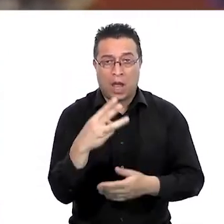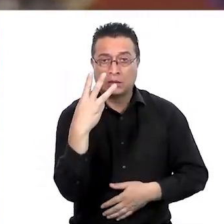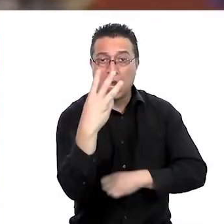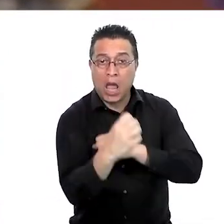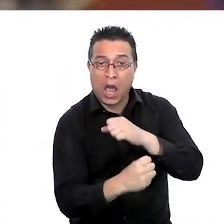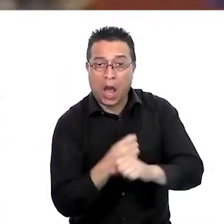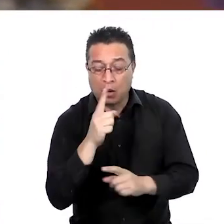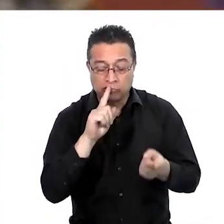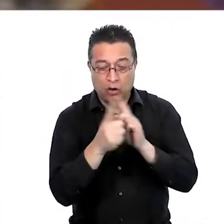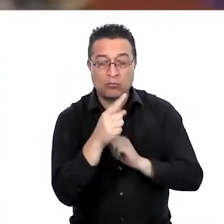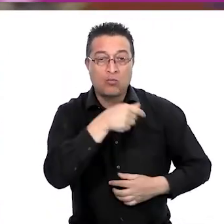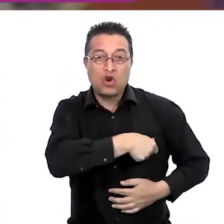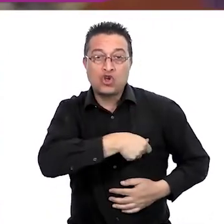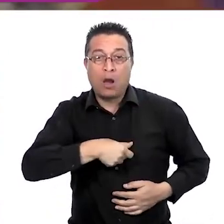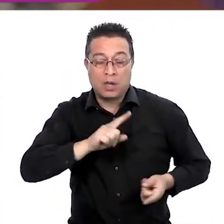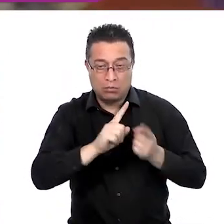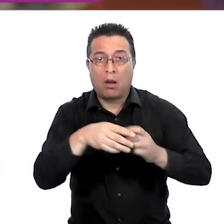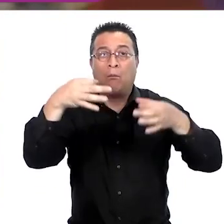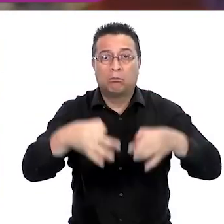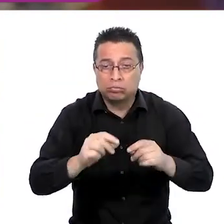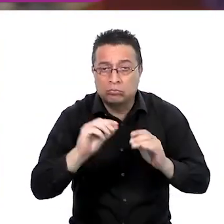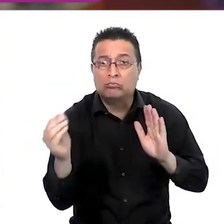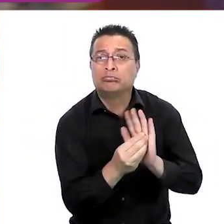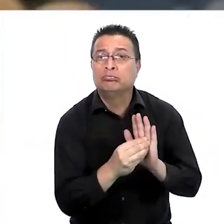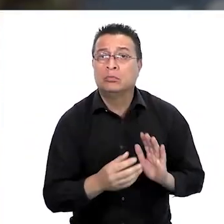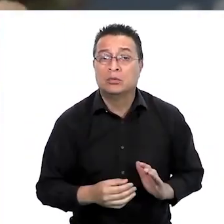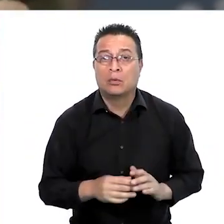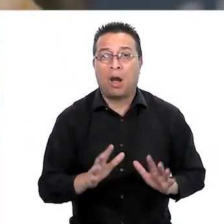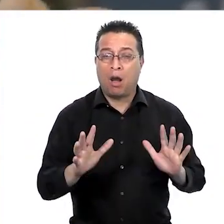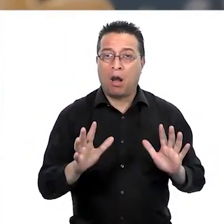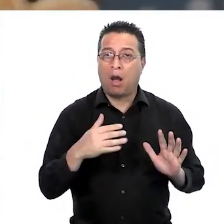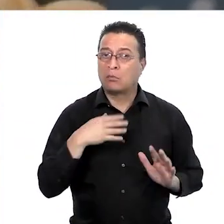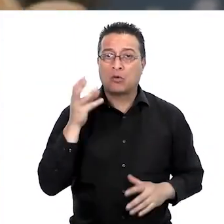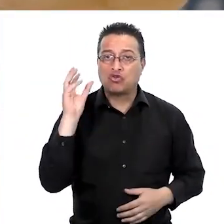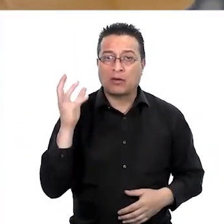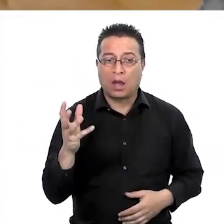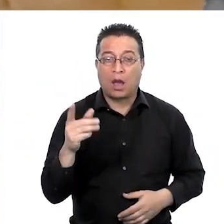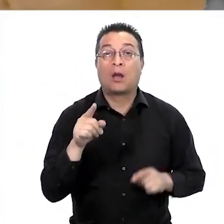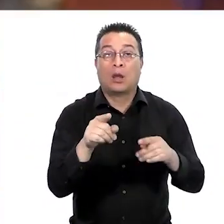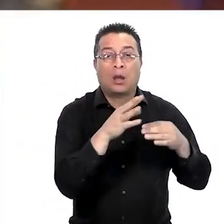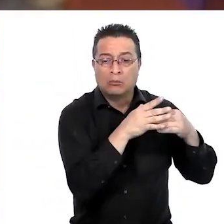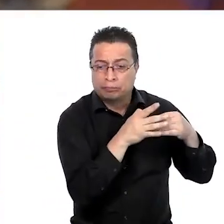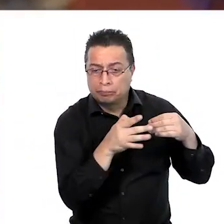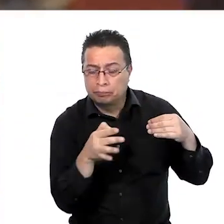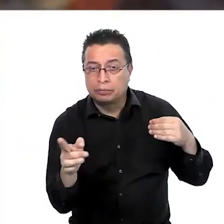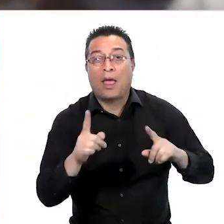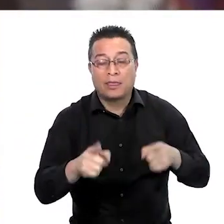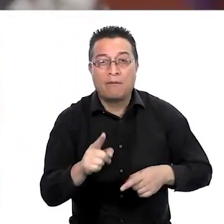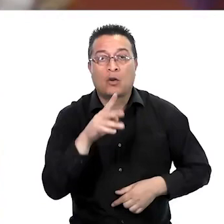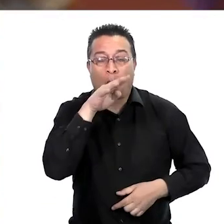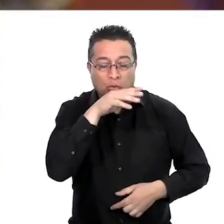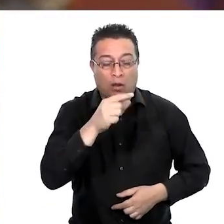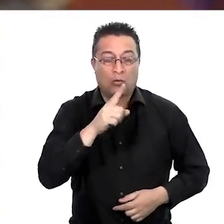hasta 3 años para que su cambio de nombre registral se haga efectivo? No tenía idea. Y mientras tanto,